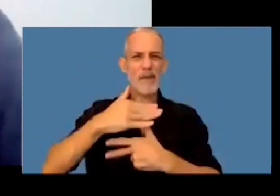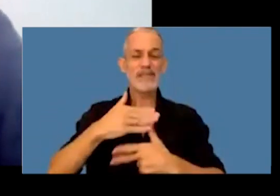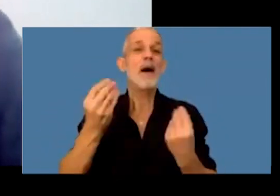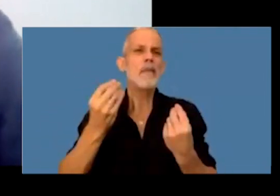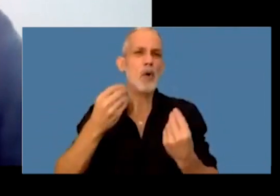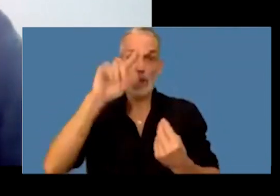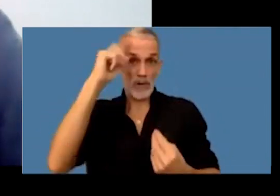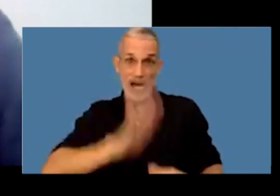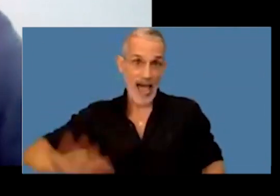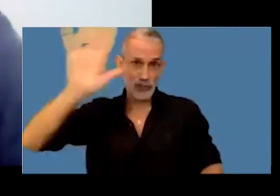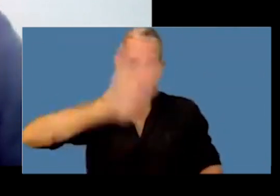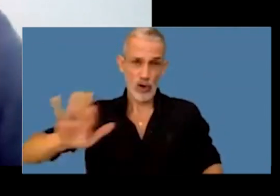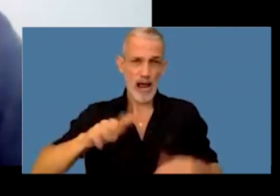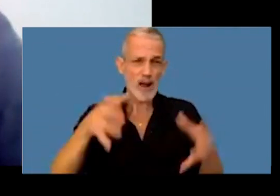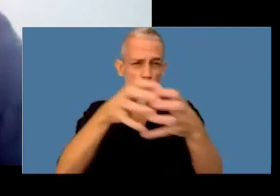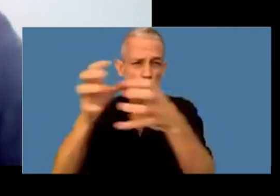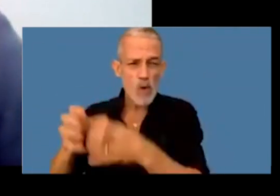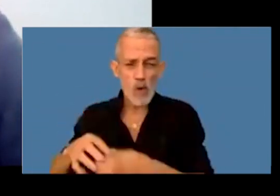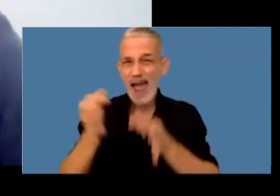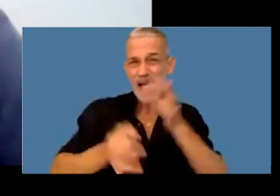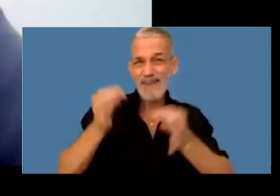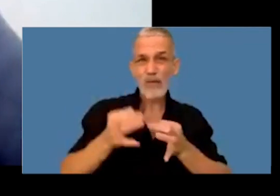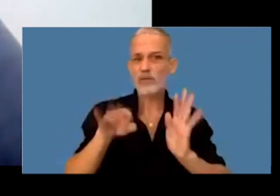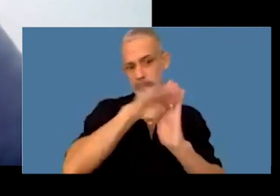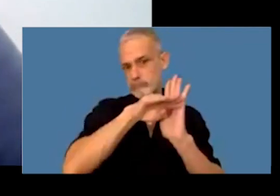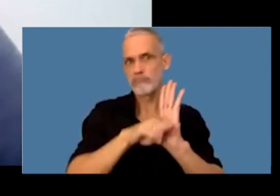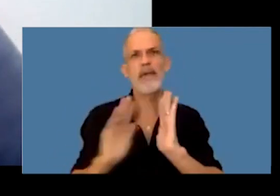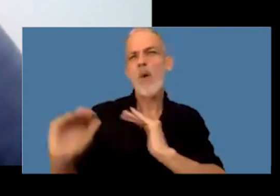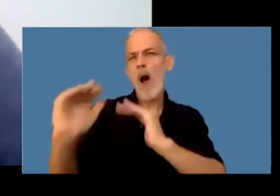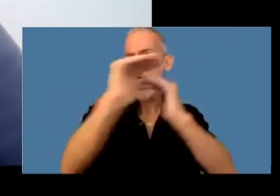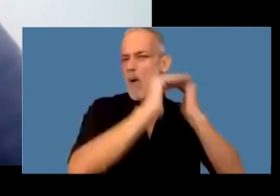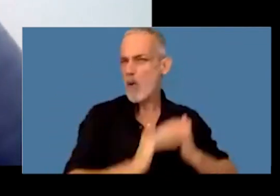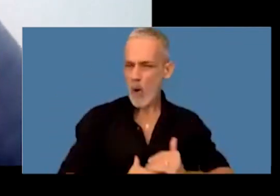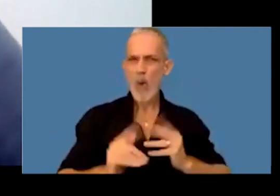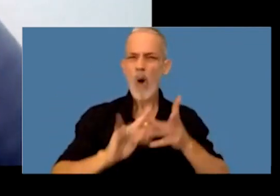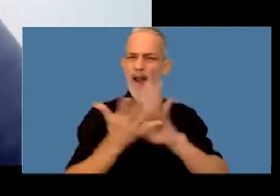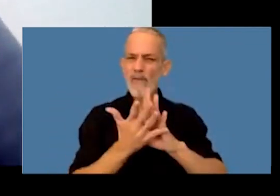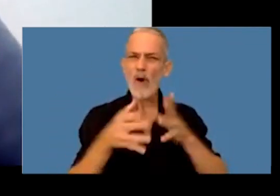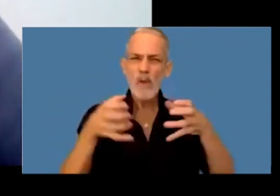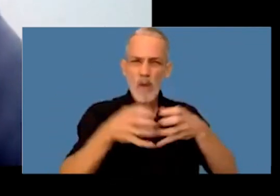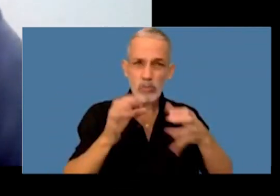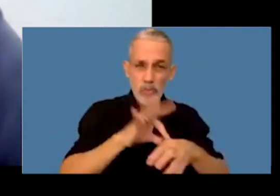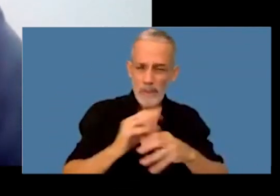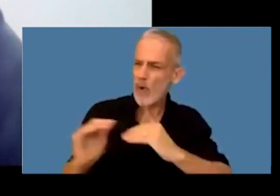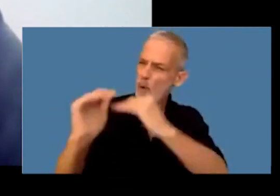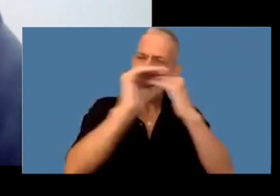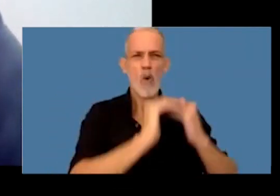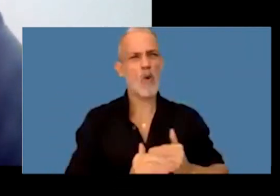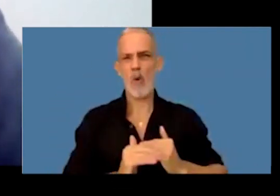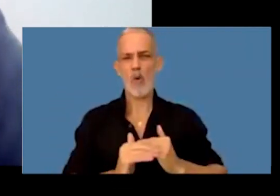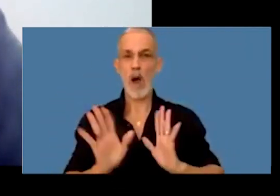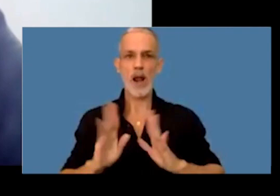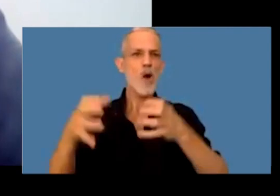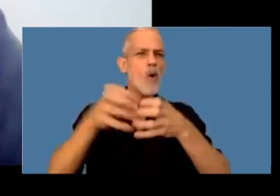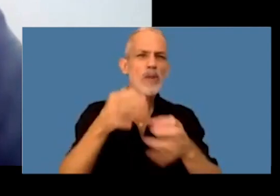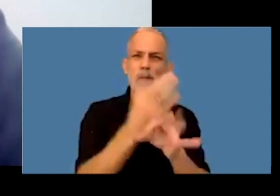las juntas evaluadoras evalúan con la misma normativa y con la misma forma que lo mencionamos hoy en día, con una junta interdisciplinaria